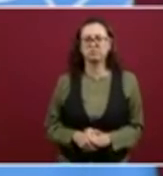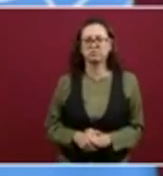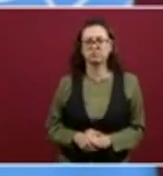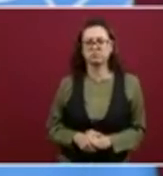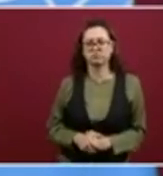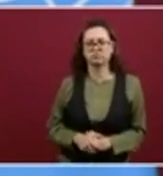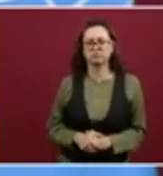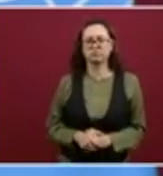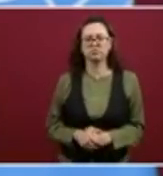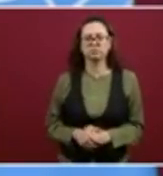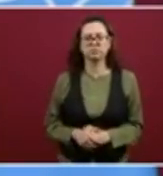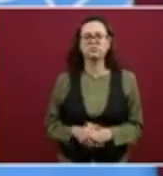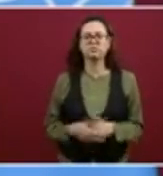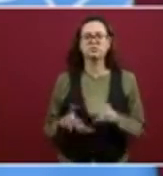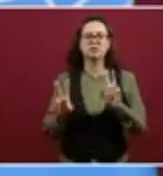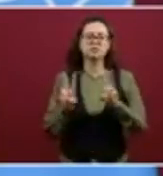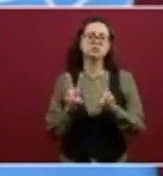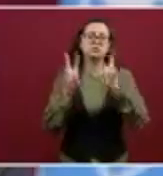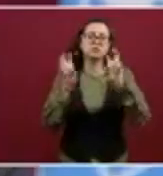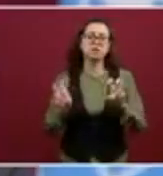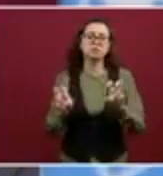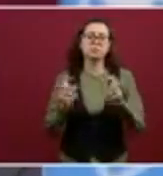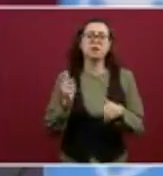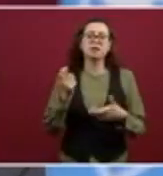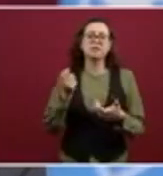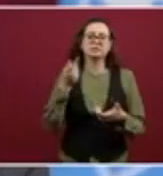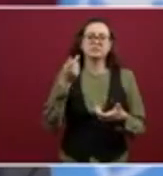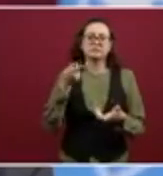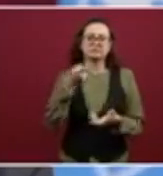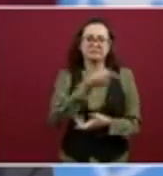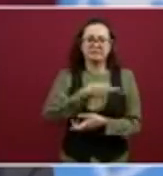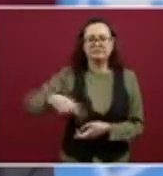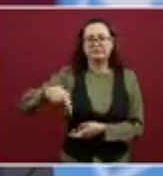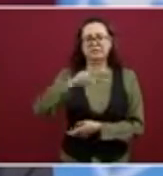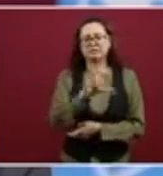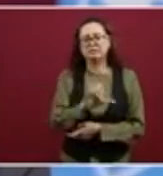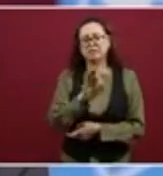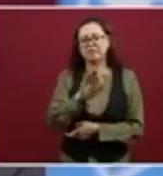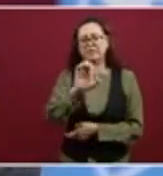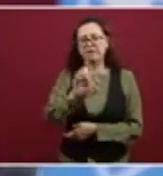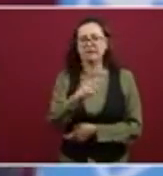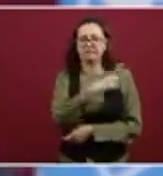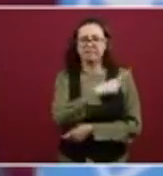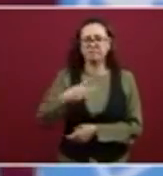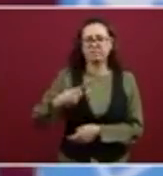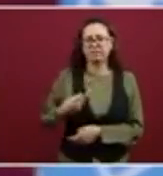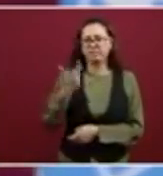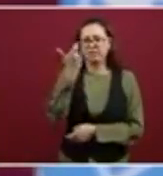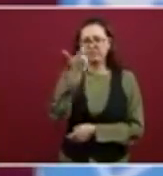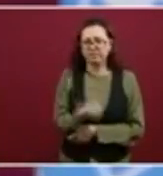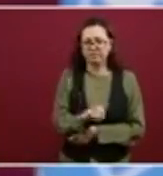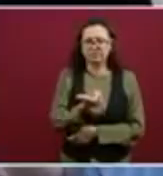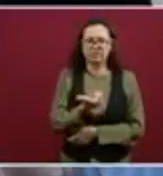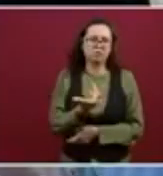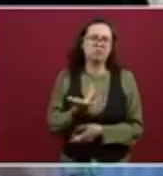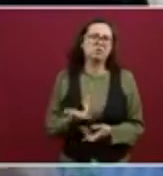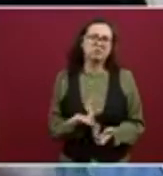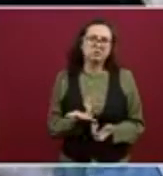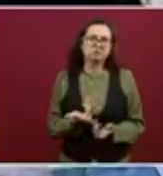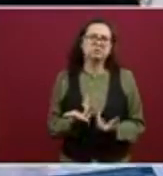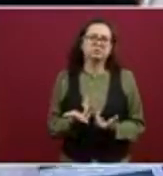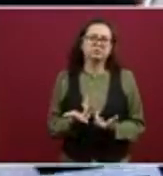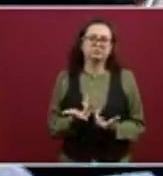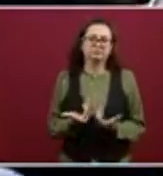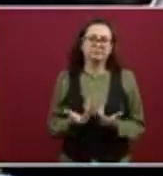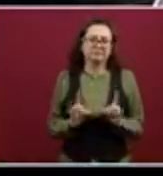las deudas que se tienen con la Comisión Federal de Electricidad en